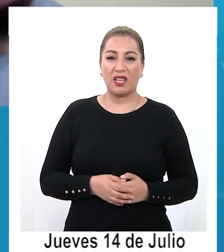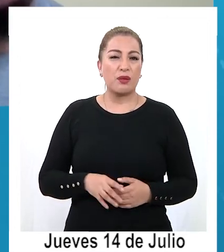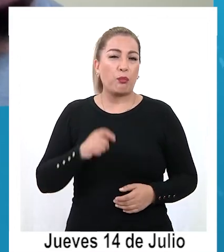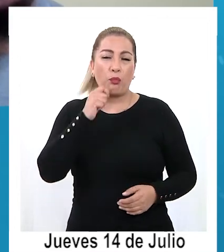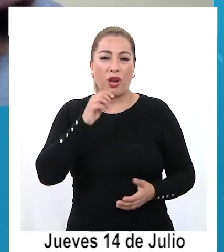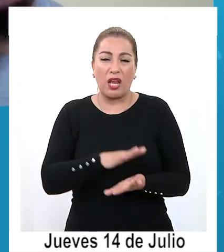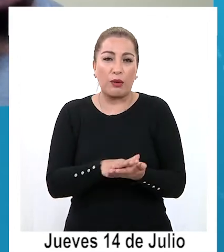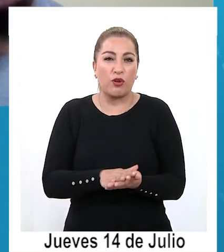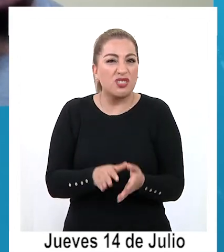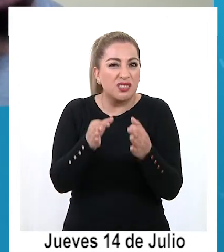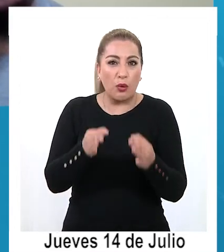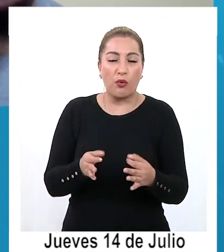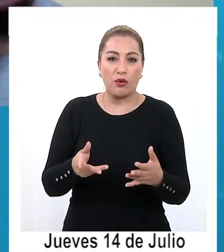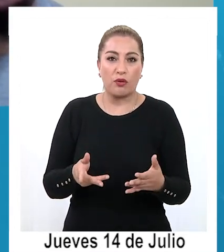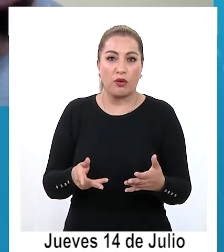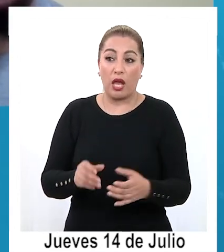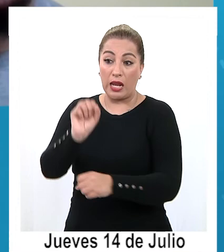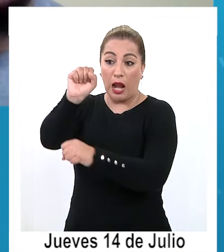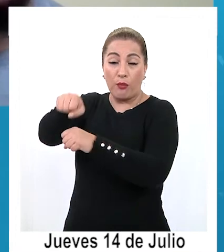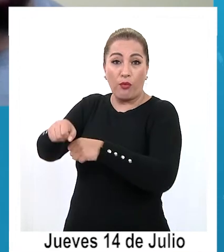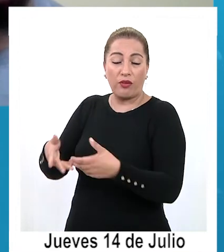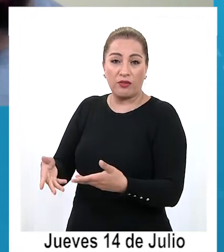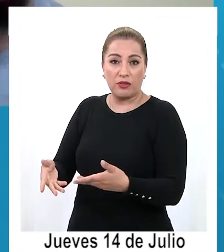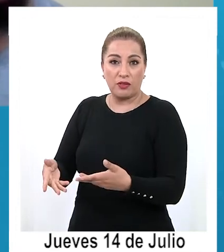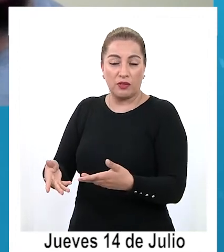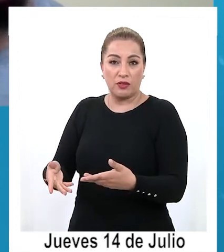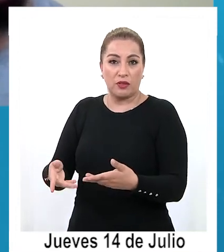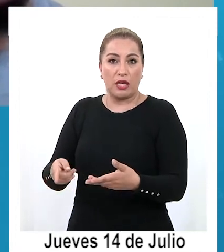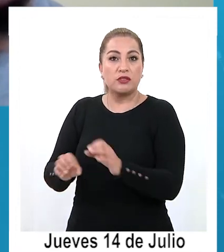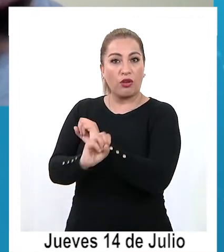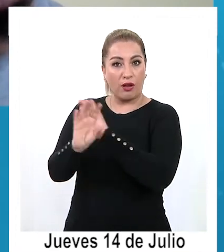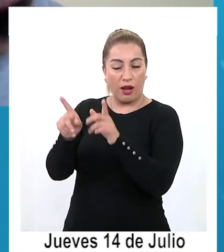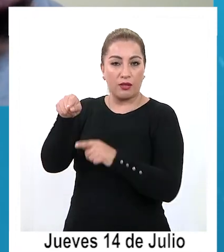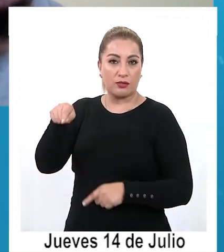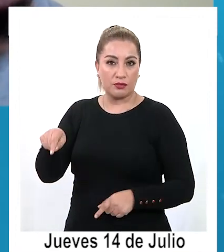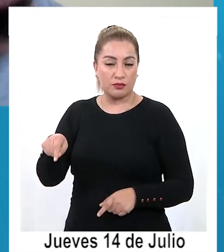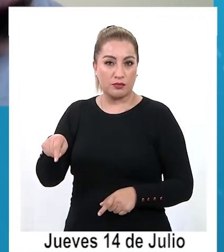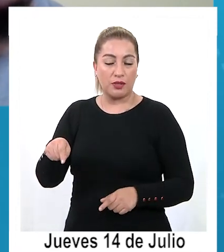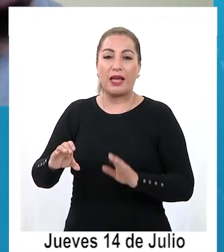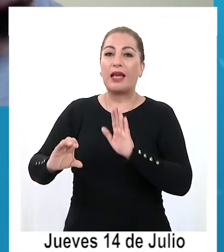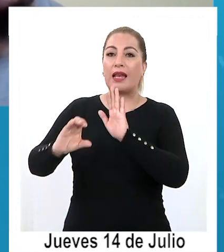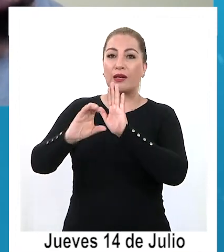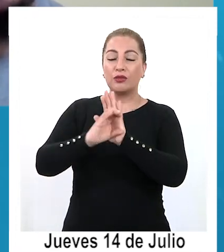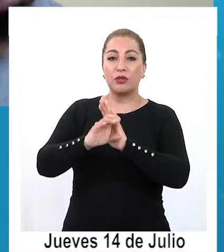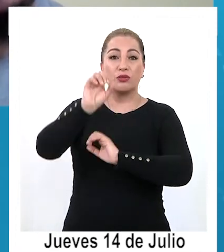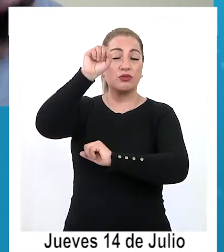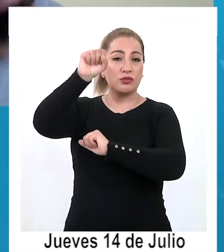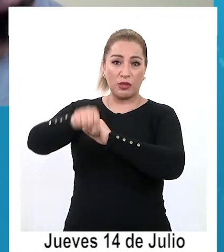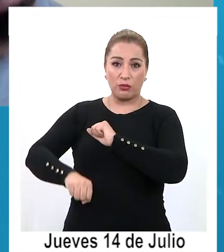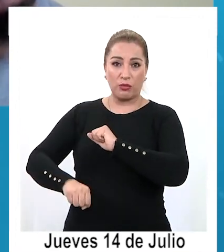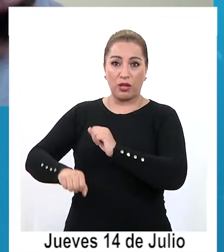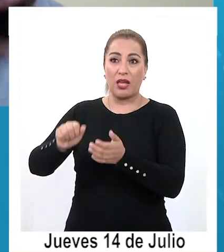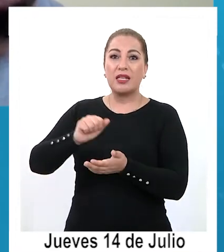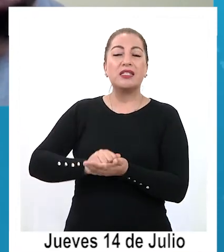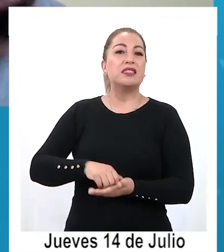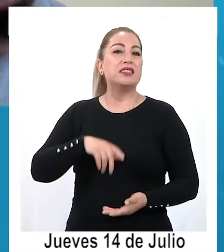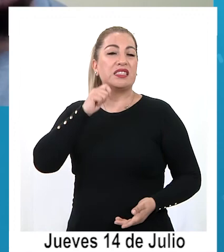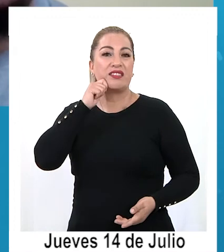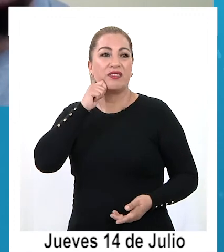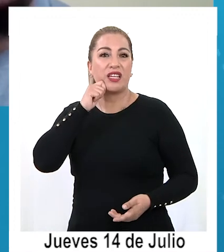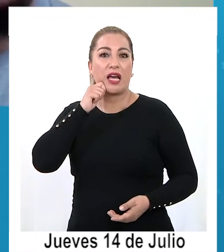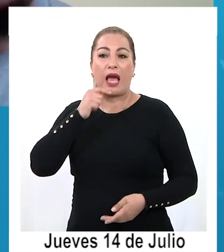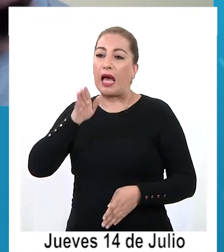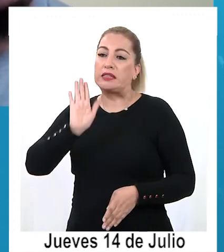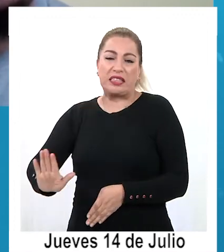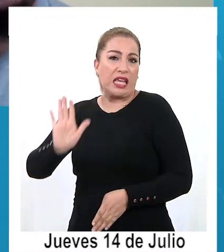garantizar en el apruebo? Y eso sí es claro, que la Constitución que se apruebe no está escrita en piedra, ni va a estar escrita en